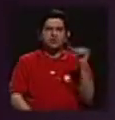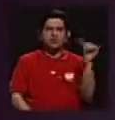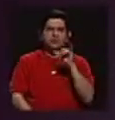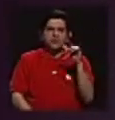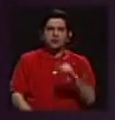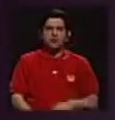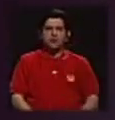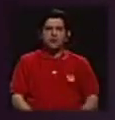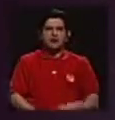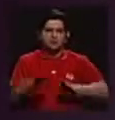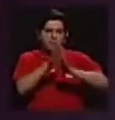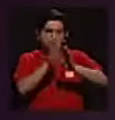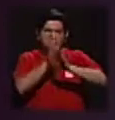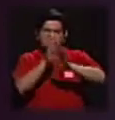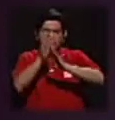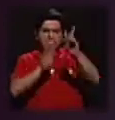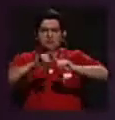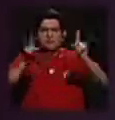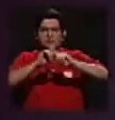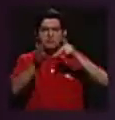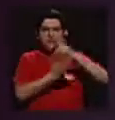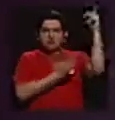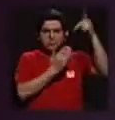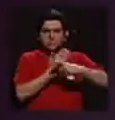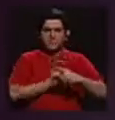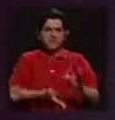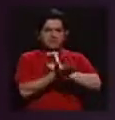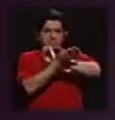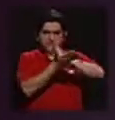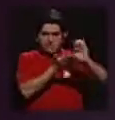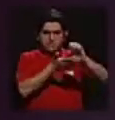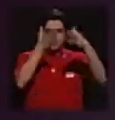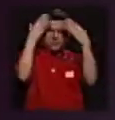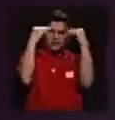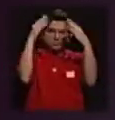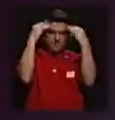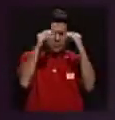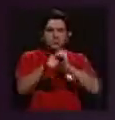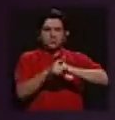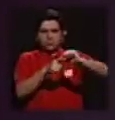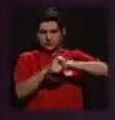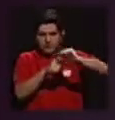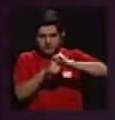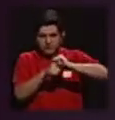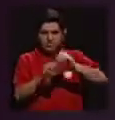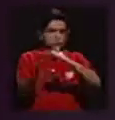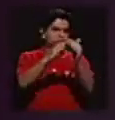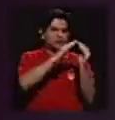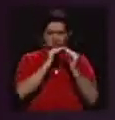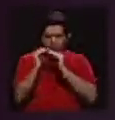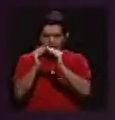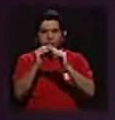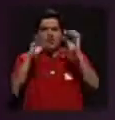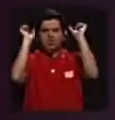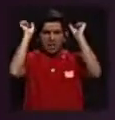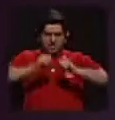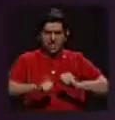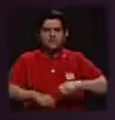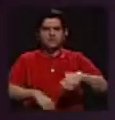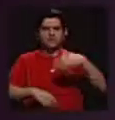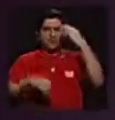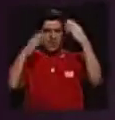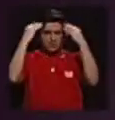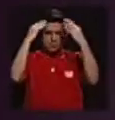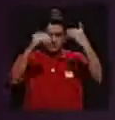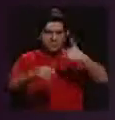también desarrollar distintos programas de prevención, de información, de capacitación a las comunidades que puedan estar más